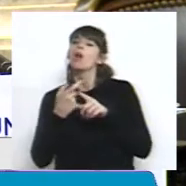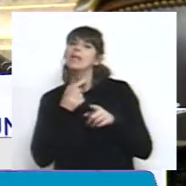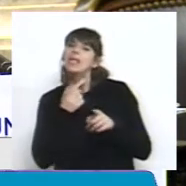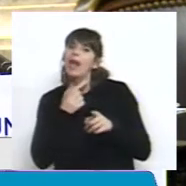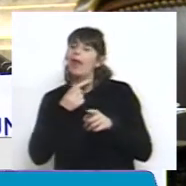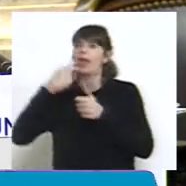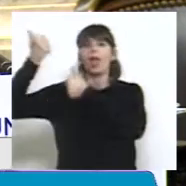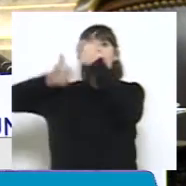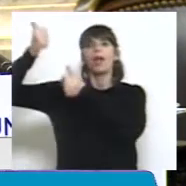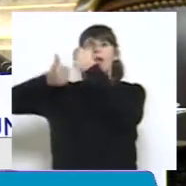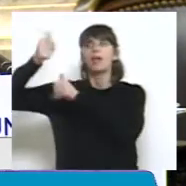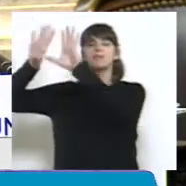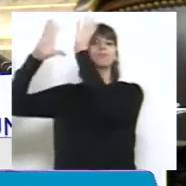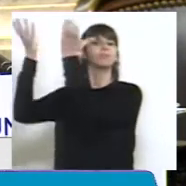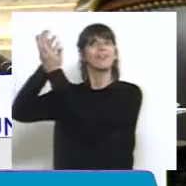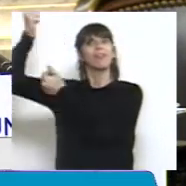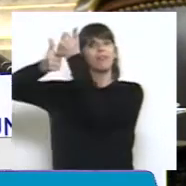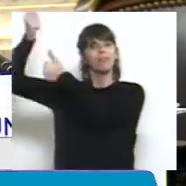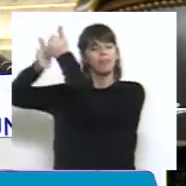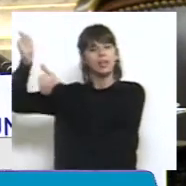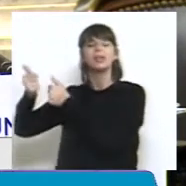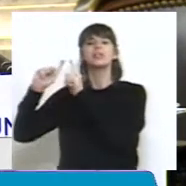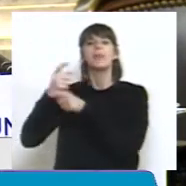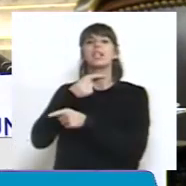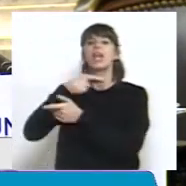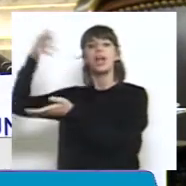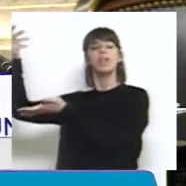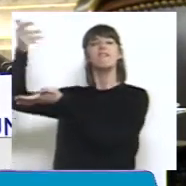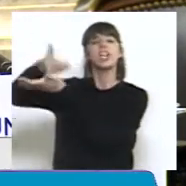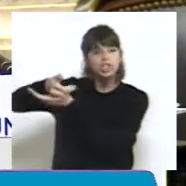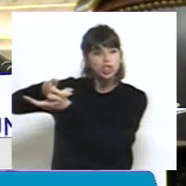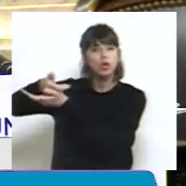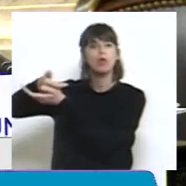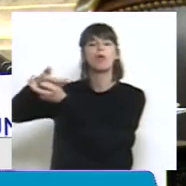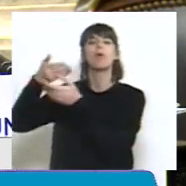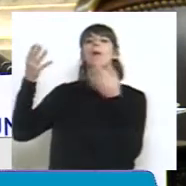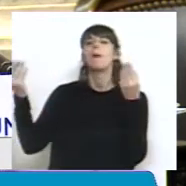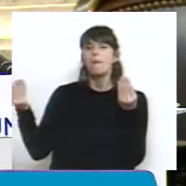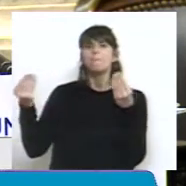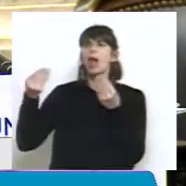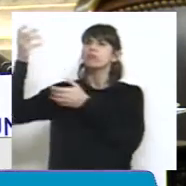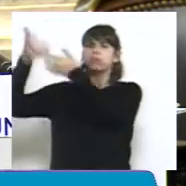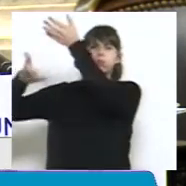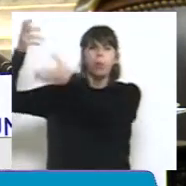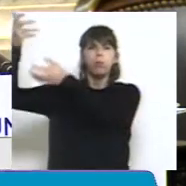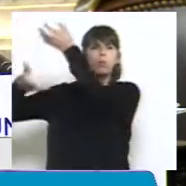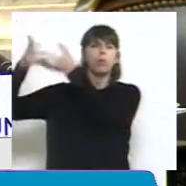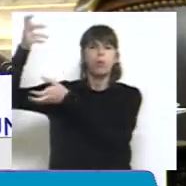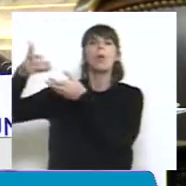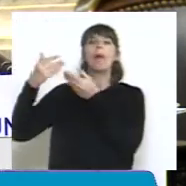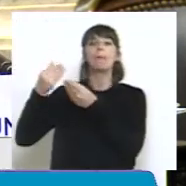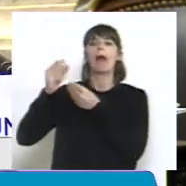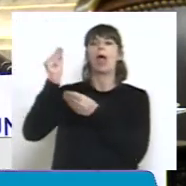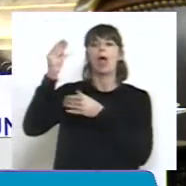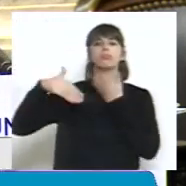mercados internacionales, obtener el grado de inversión para recibir la lluvia de inversiones que iban a garantizar el